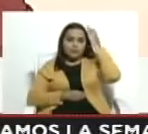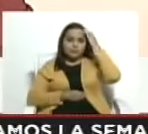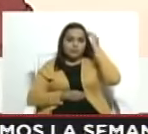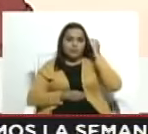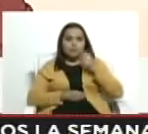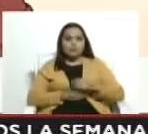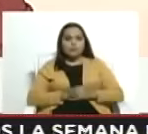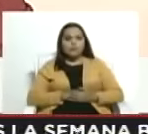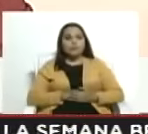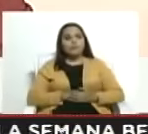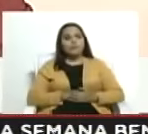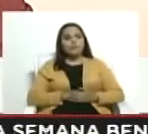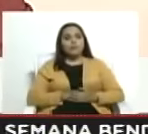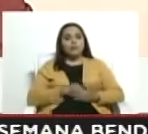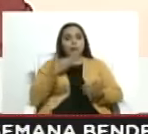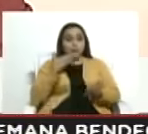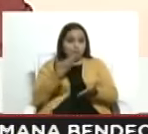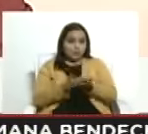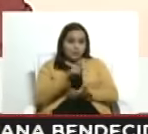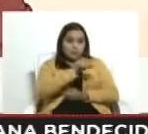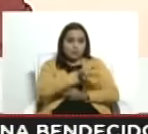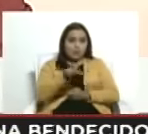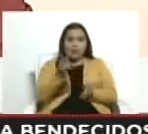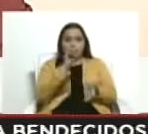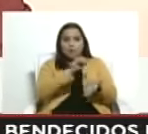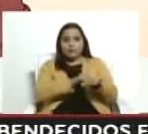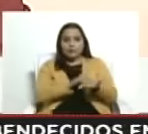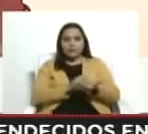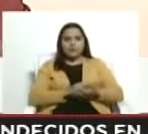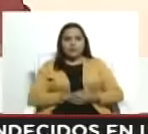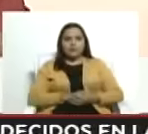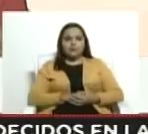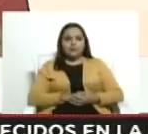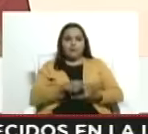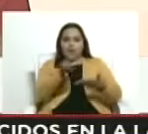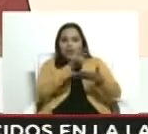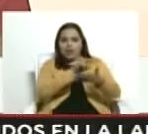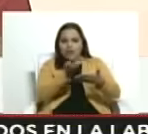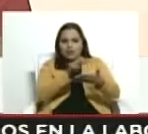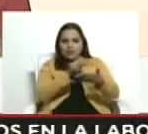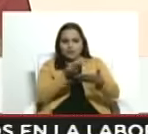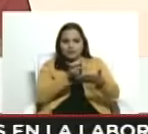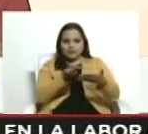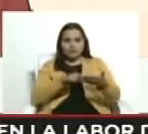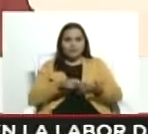a petición del público, voy otra vez a leer